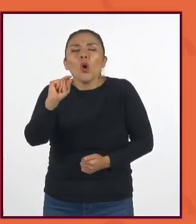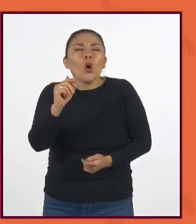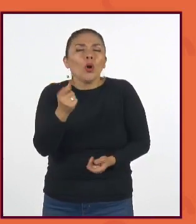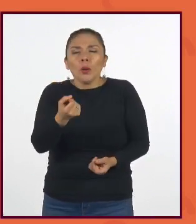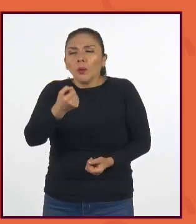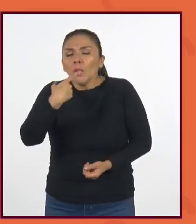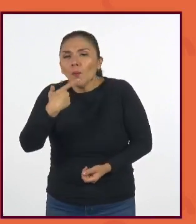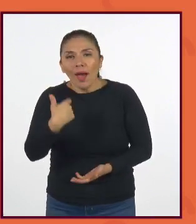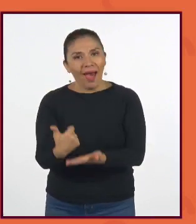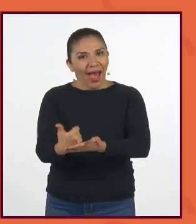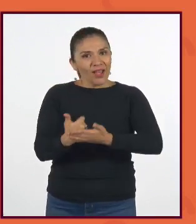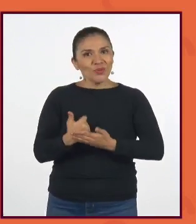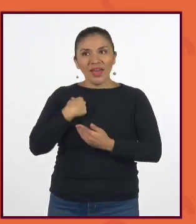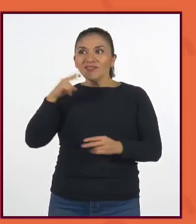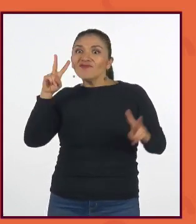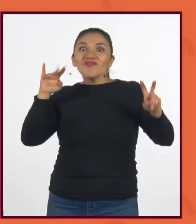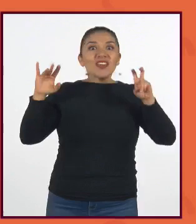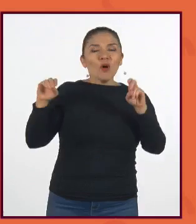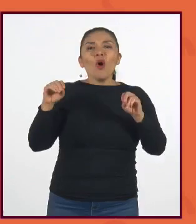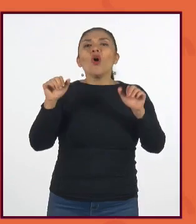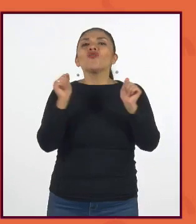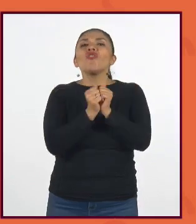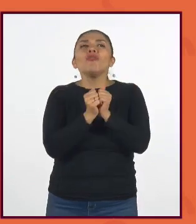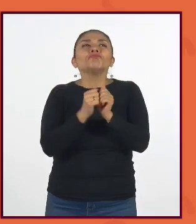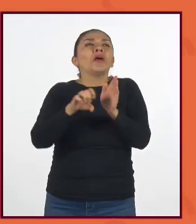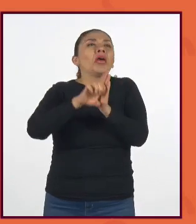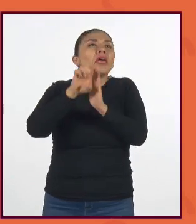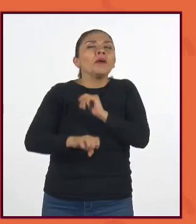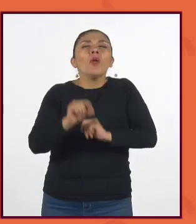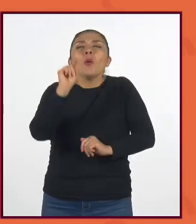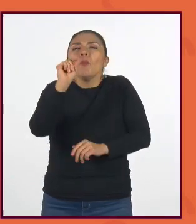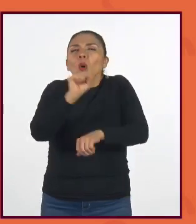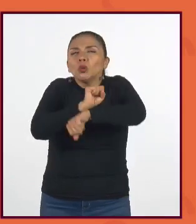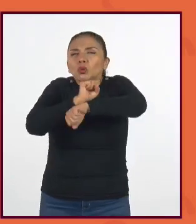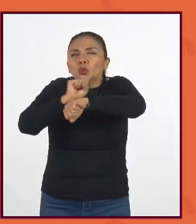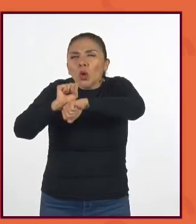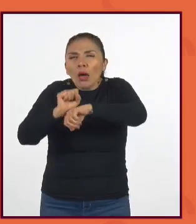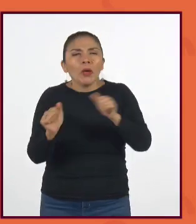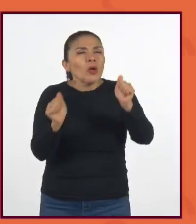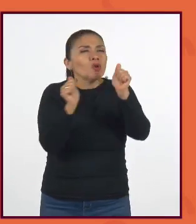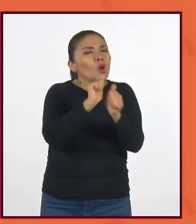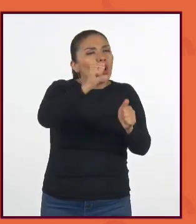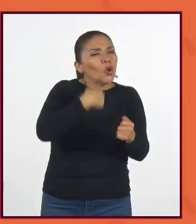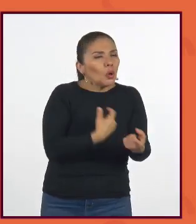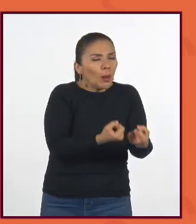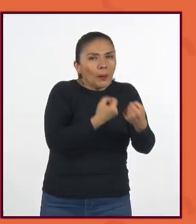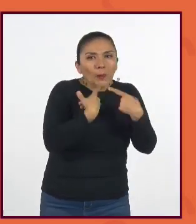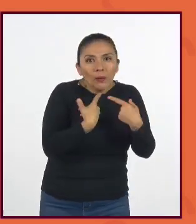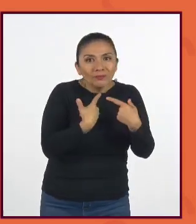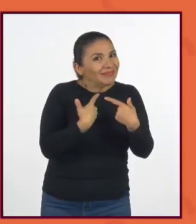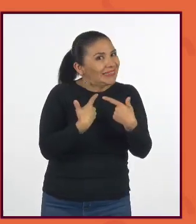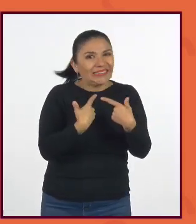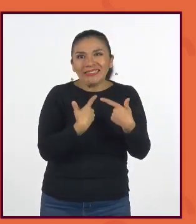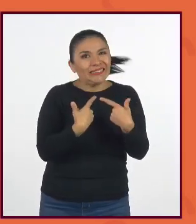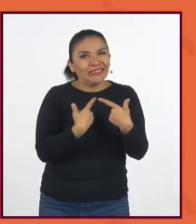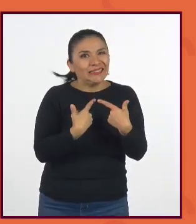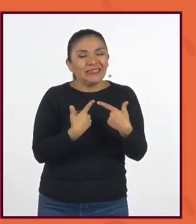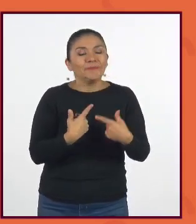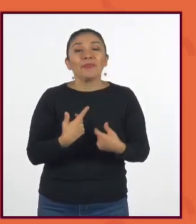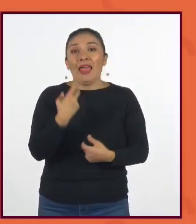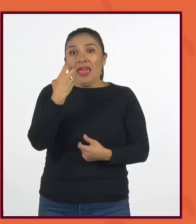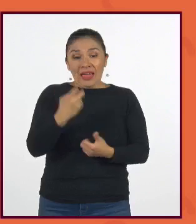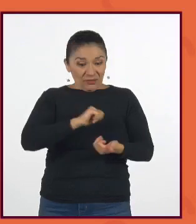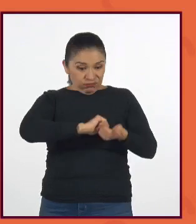sea, muchas veces lo combinan o dosis bajitas combinadas con otras sustancias, pero no. Los efectos